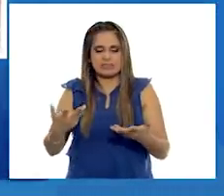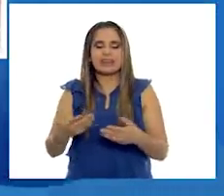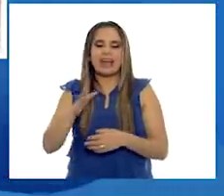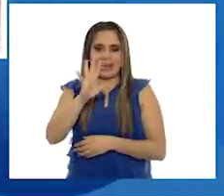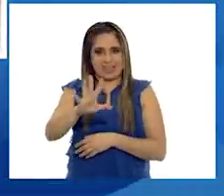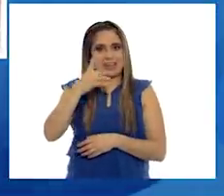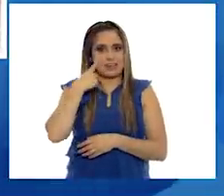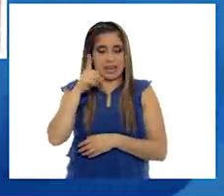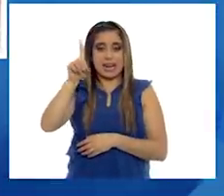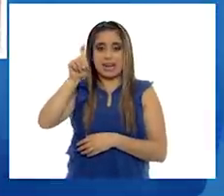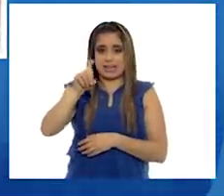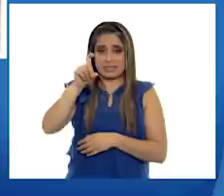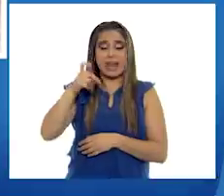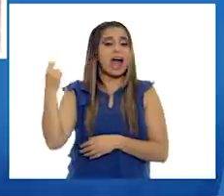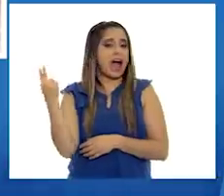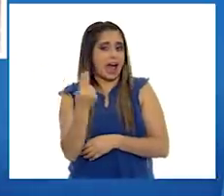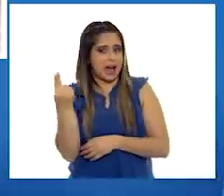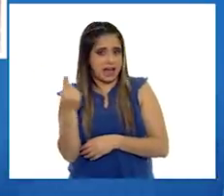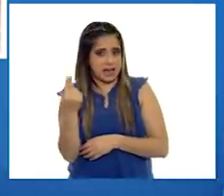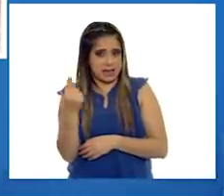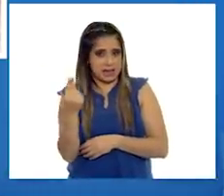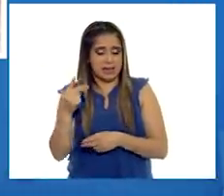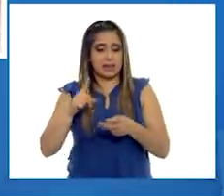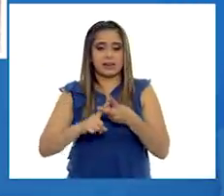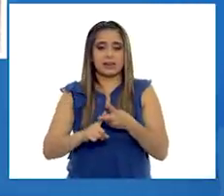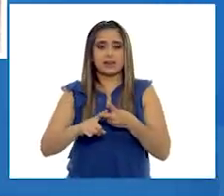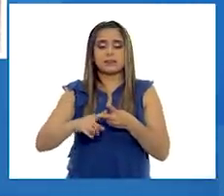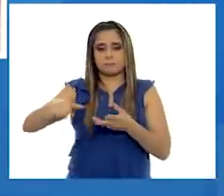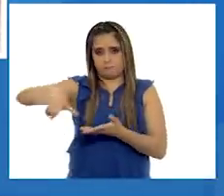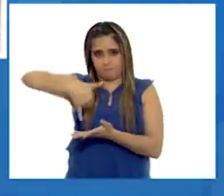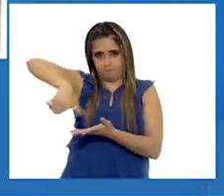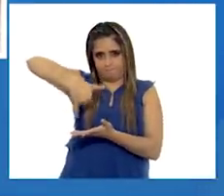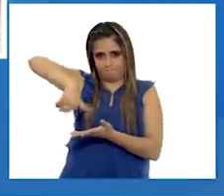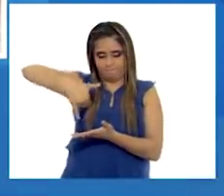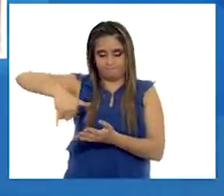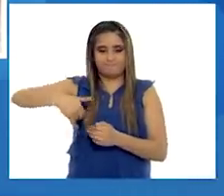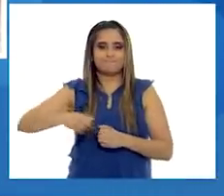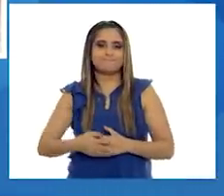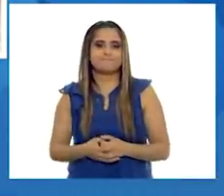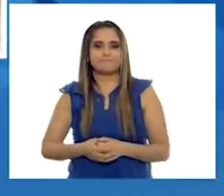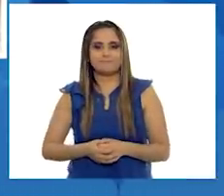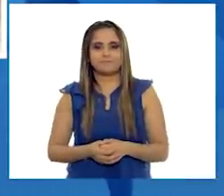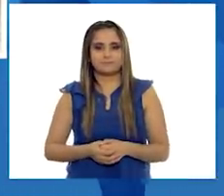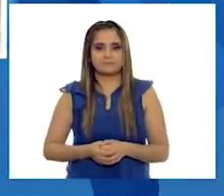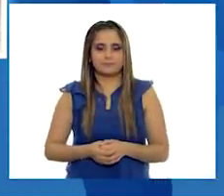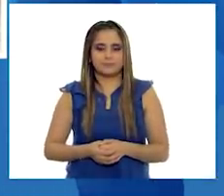Necesitamos agua simple y una plancha.